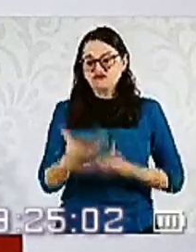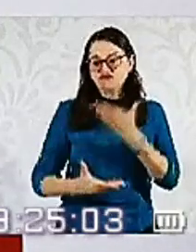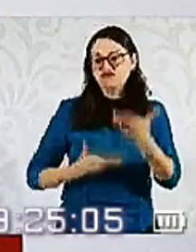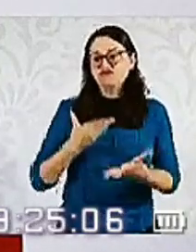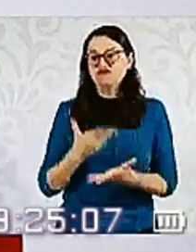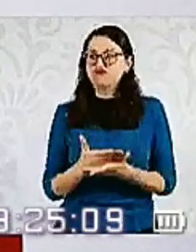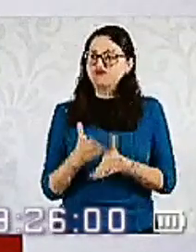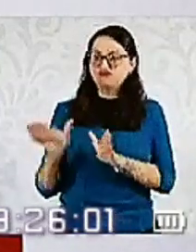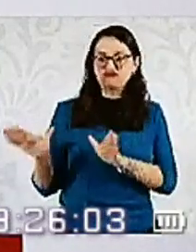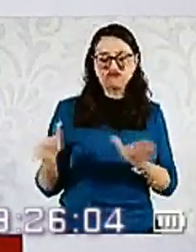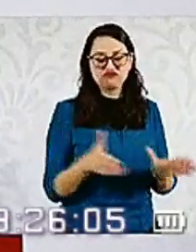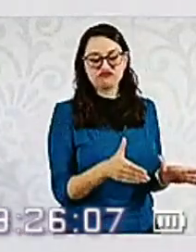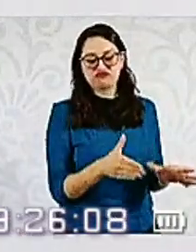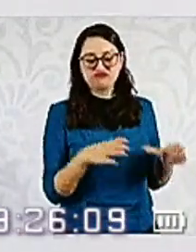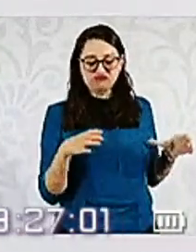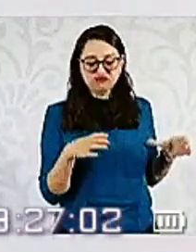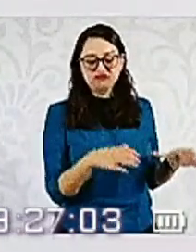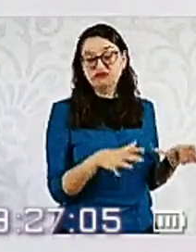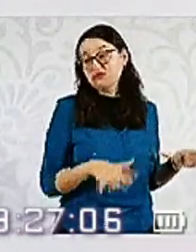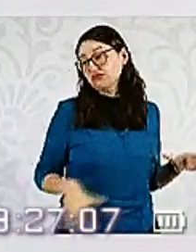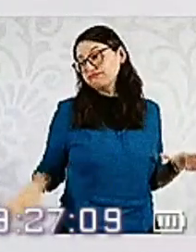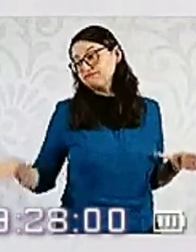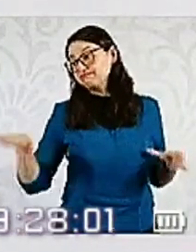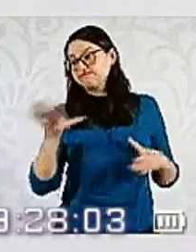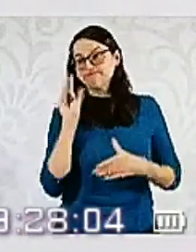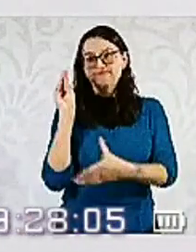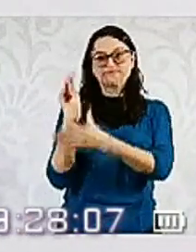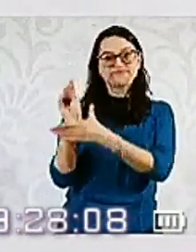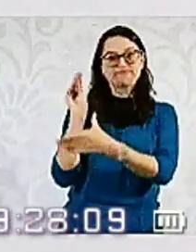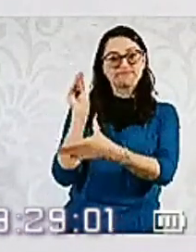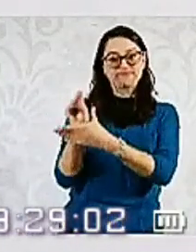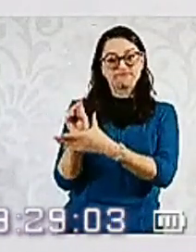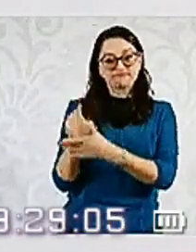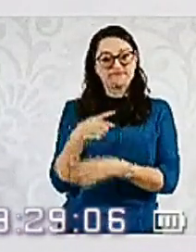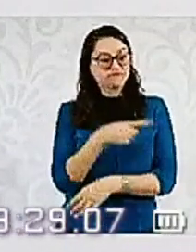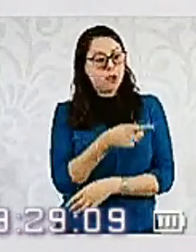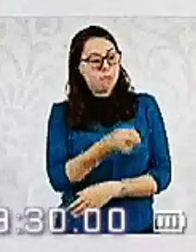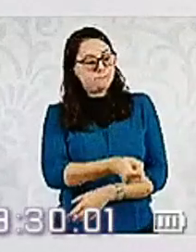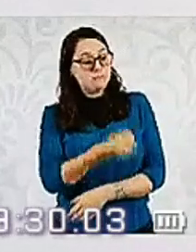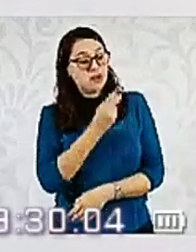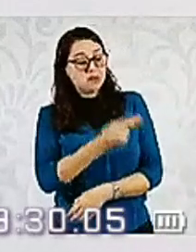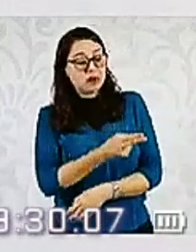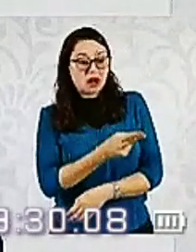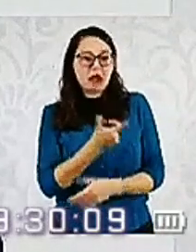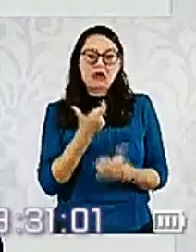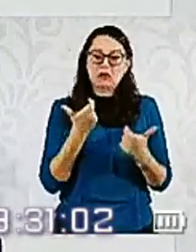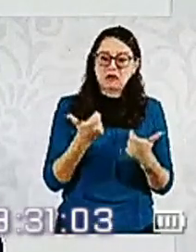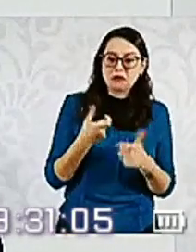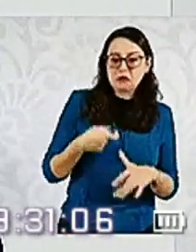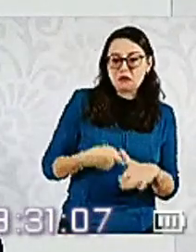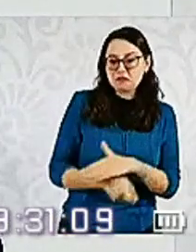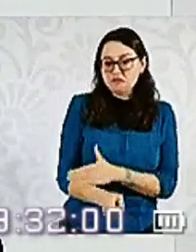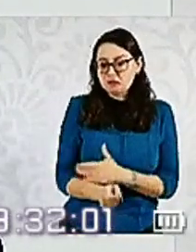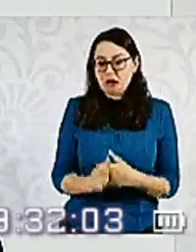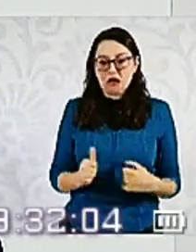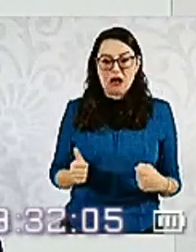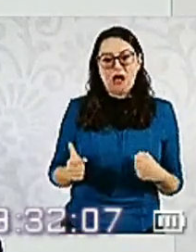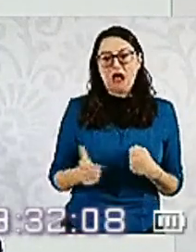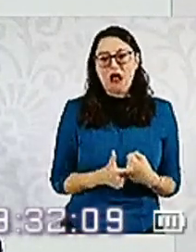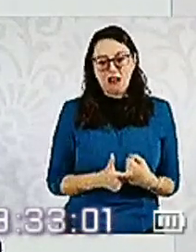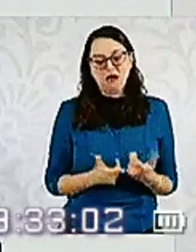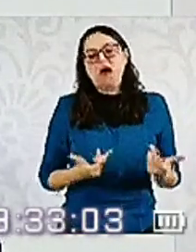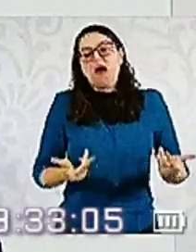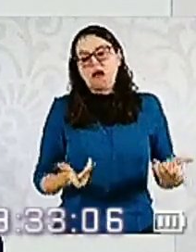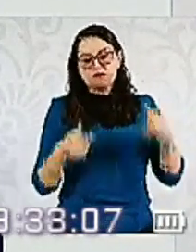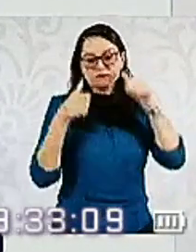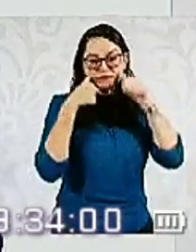discrecionalidad, pues no le llegan a toda la gente y solo le llegan a veces a algunos privilegiados que son los que tienen el modo de efectuar un acto de